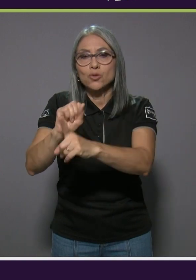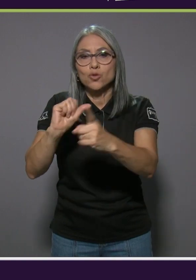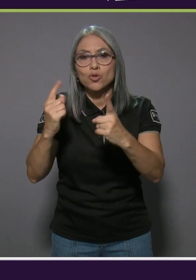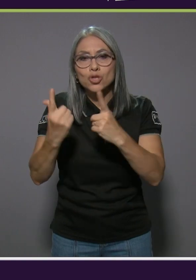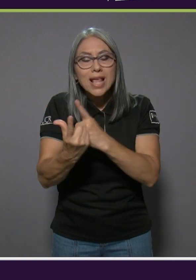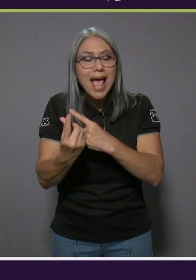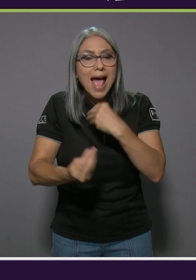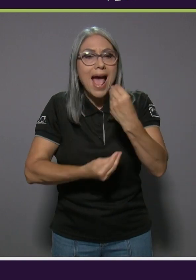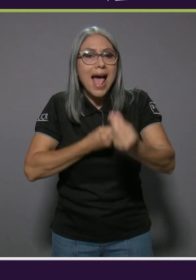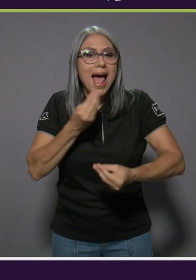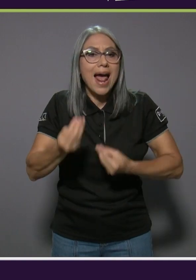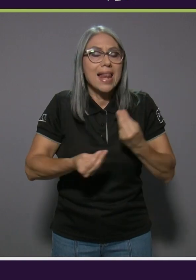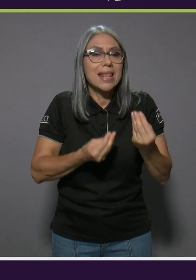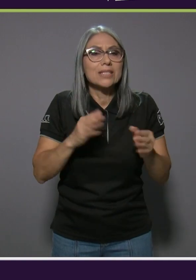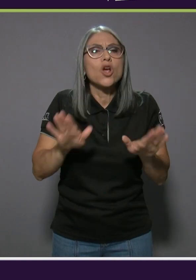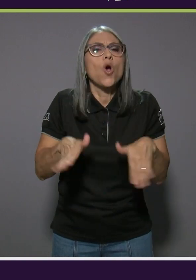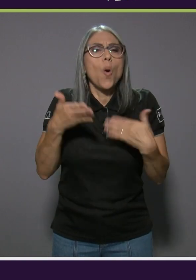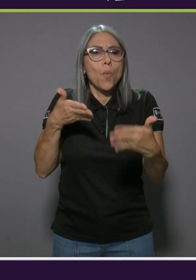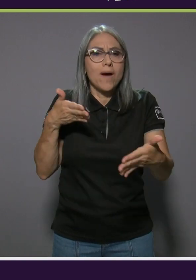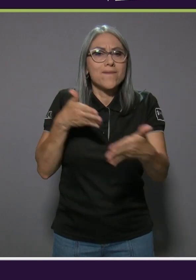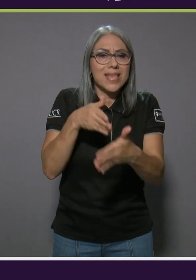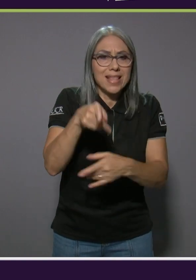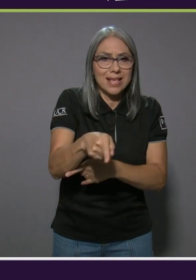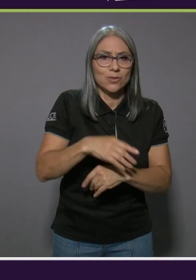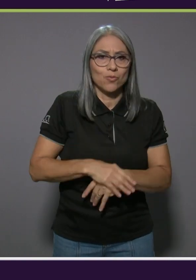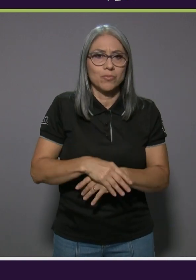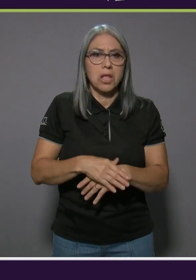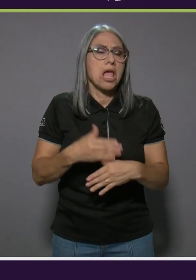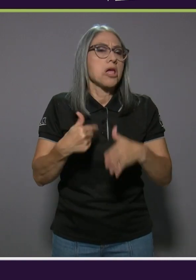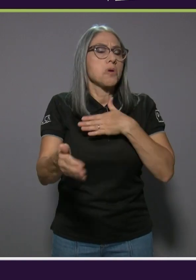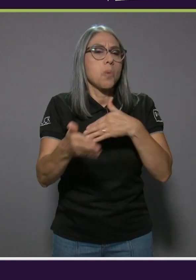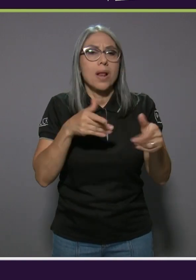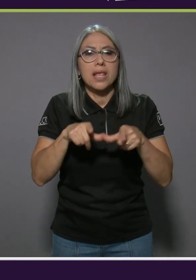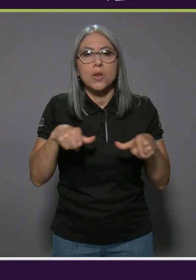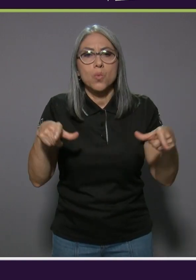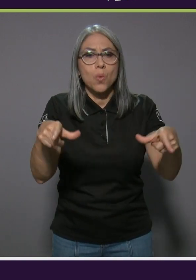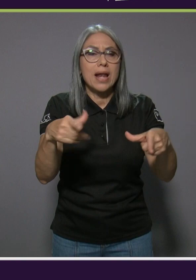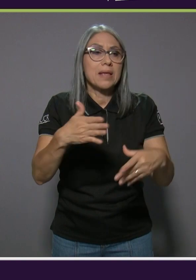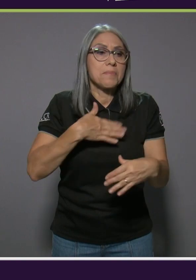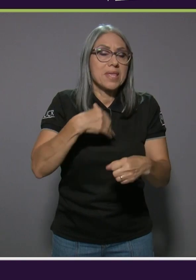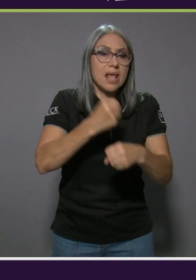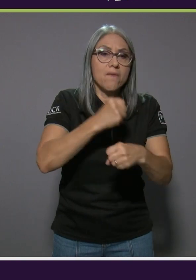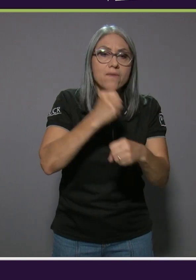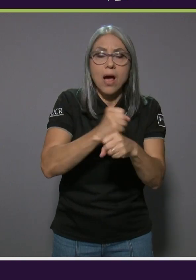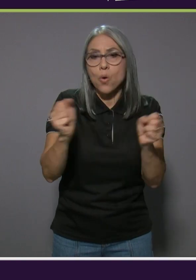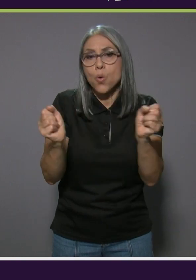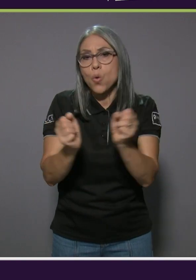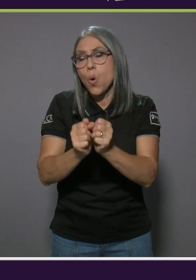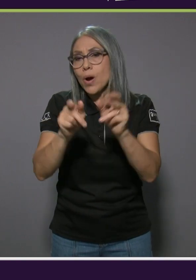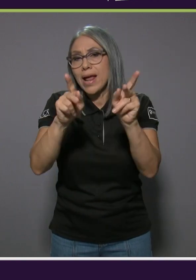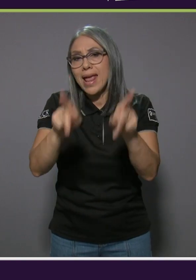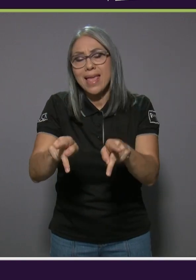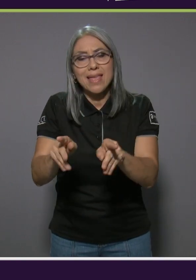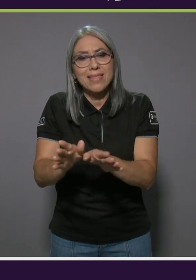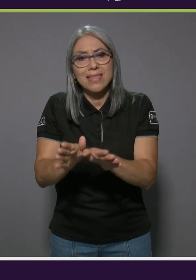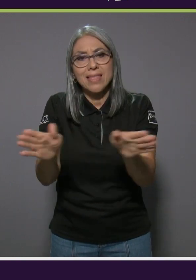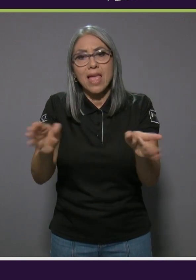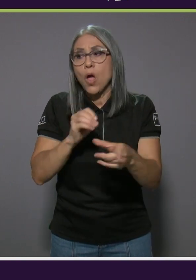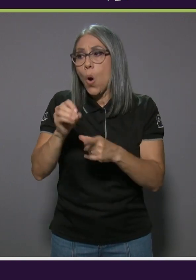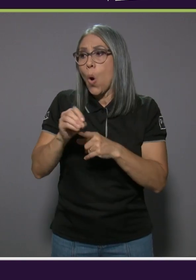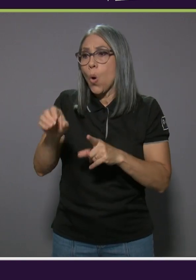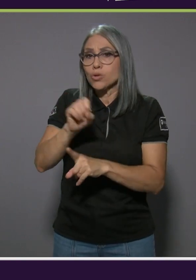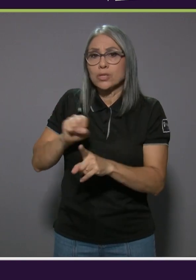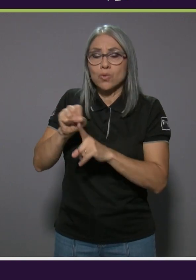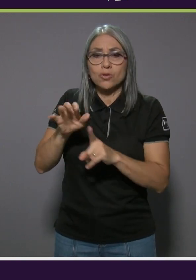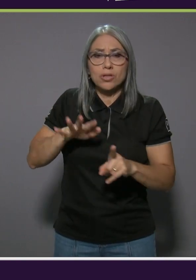yo, ya sea en mi trabajo, en el grupo de gente o en las condiciones que me rodean, y